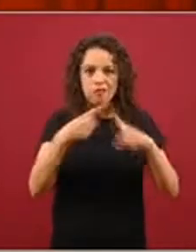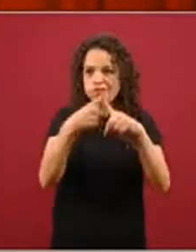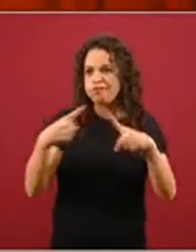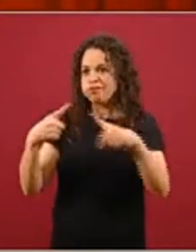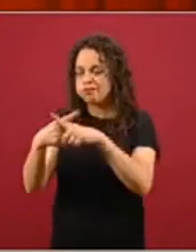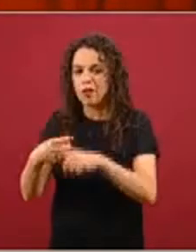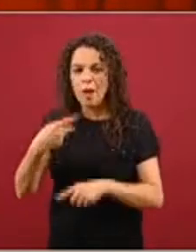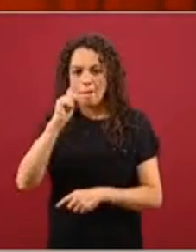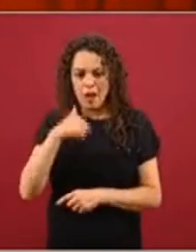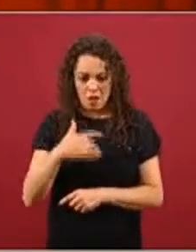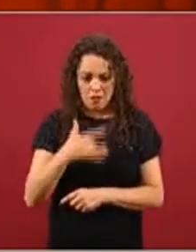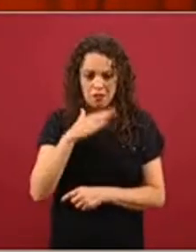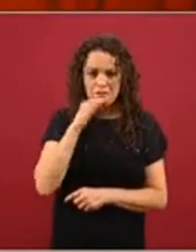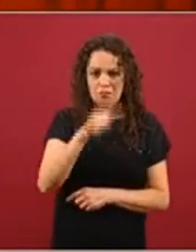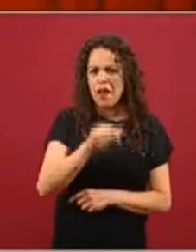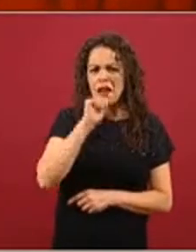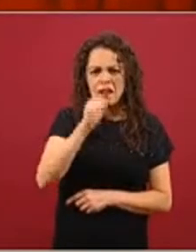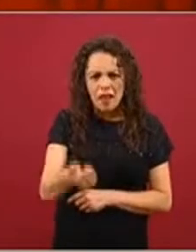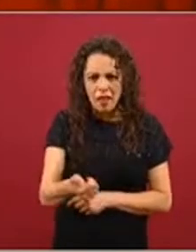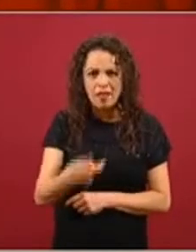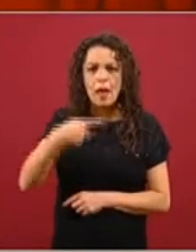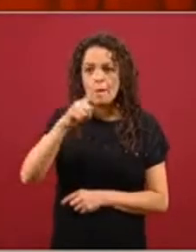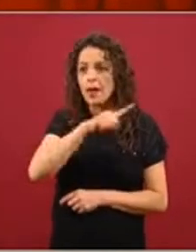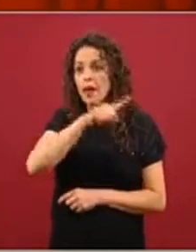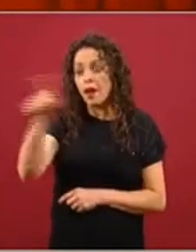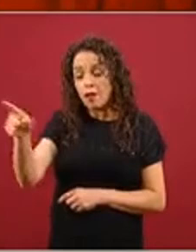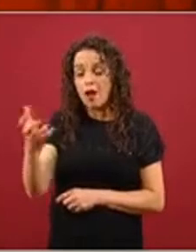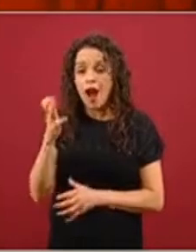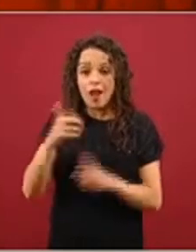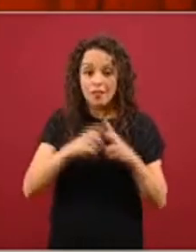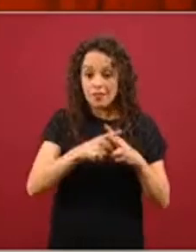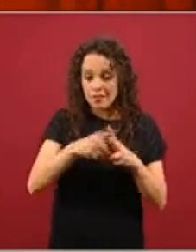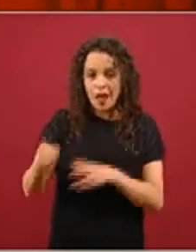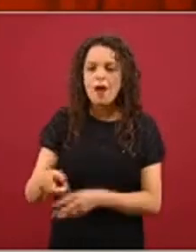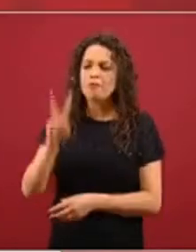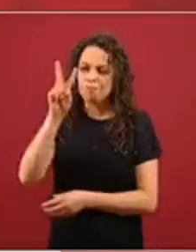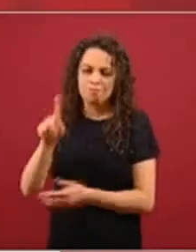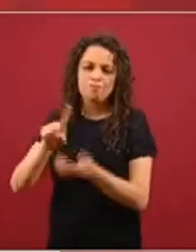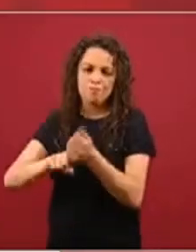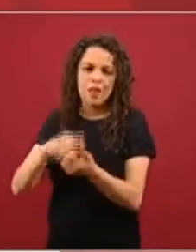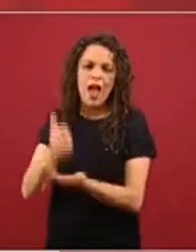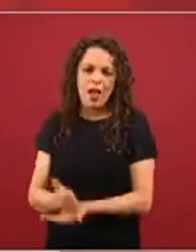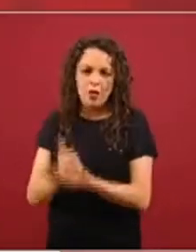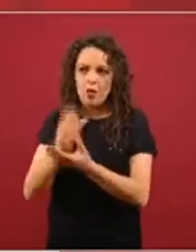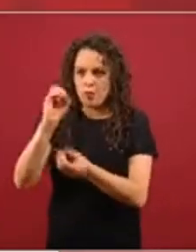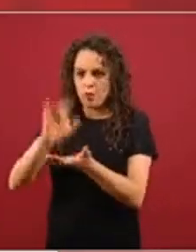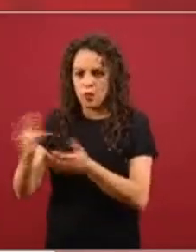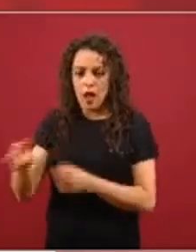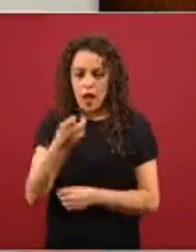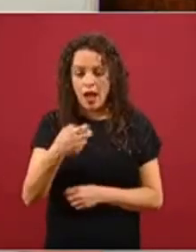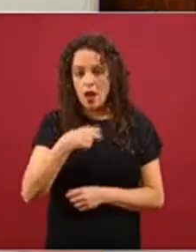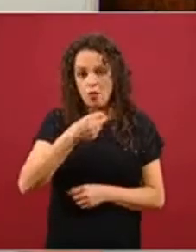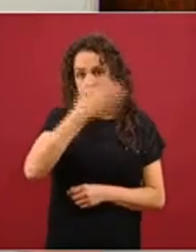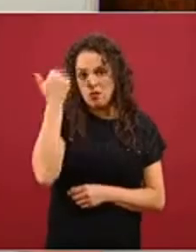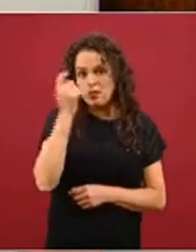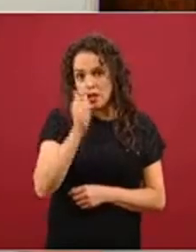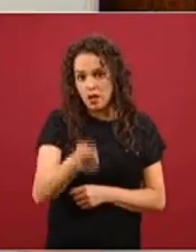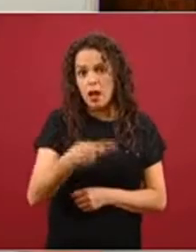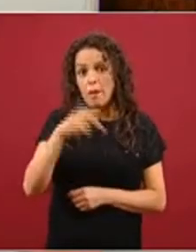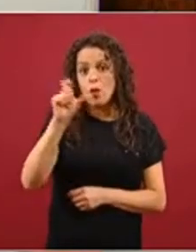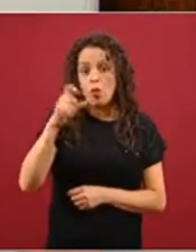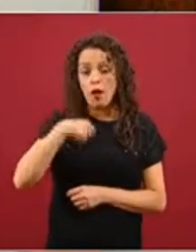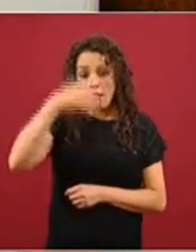todo conocimiento construido ayuda. Esta no la conozco en particular, cuando la conozca pues la comentamos.